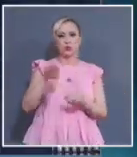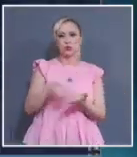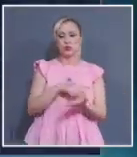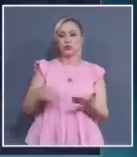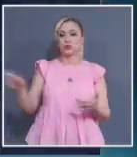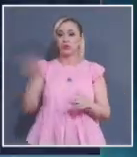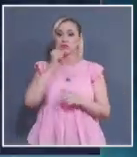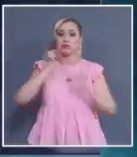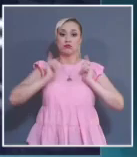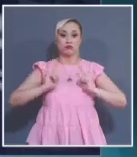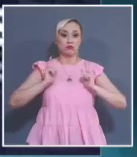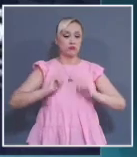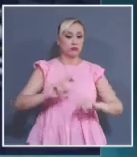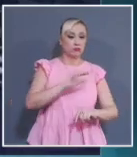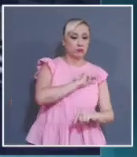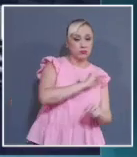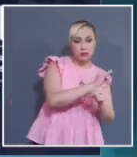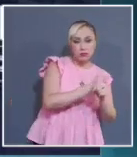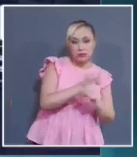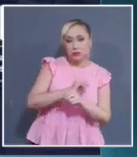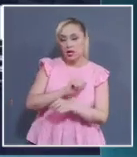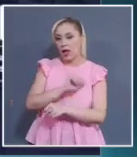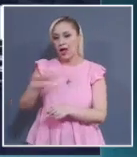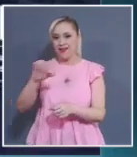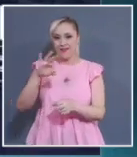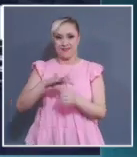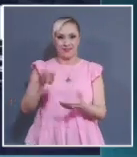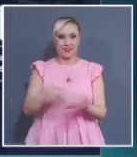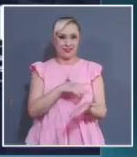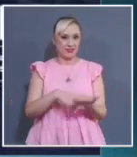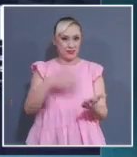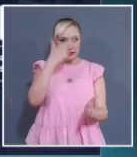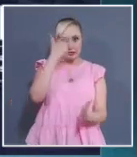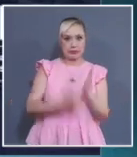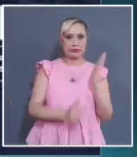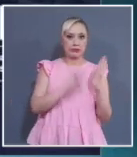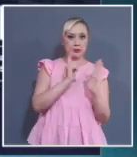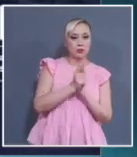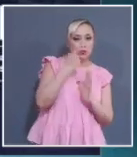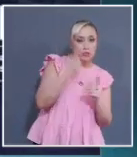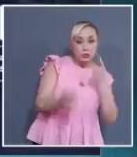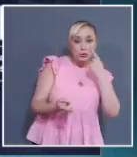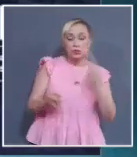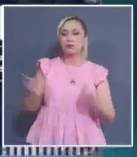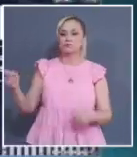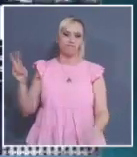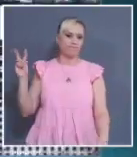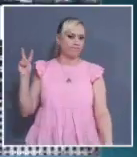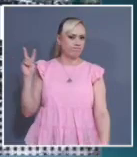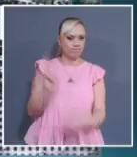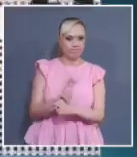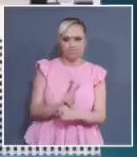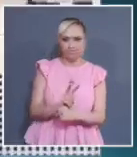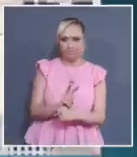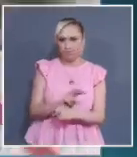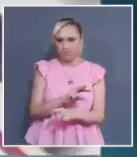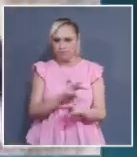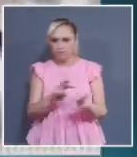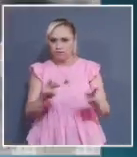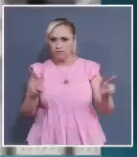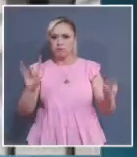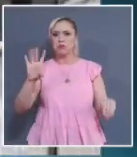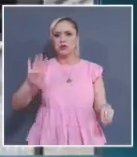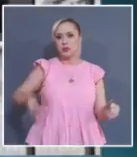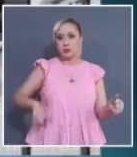Materia de Delitos Electorales realizó diversas acciones para evitar conductas ilícitas por parte de servidores públicos de